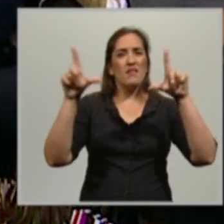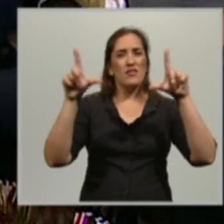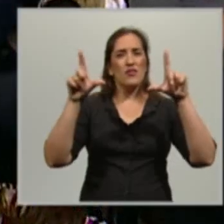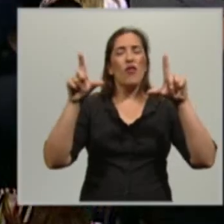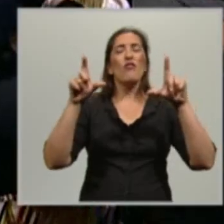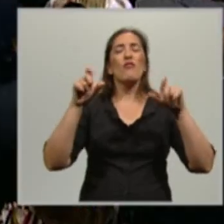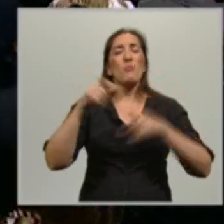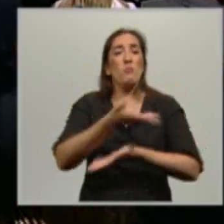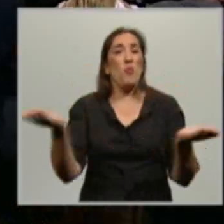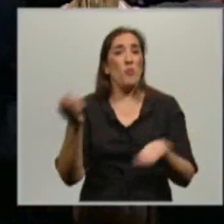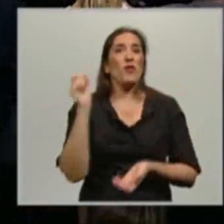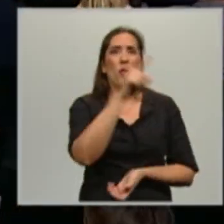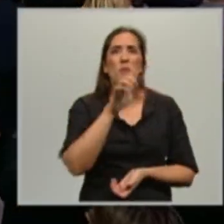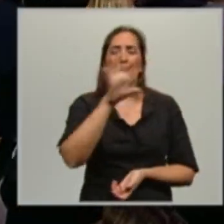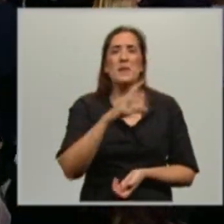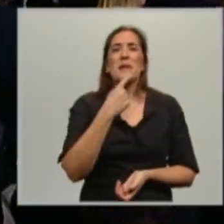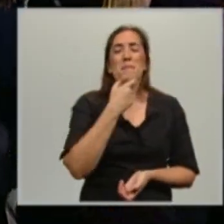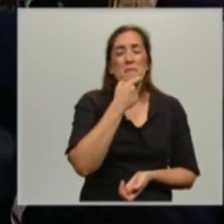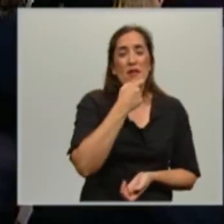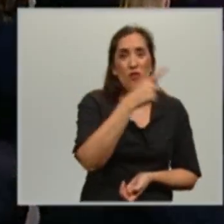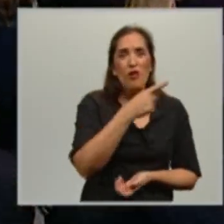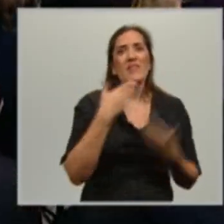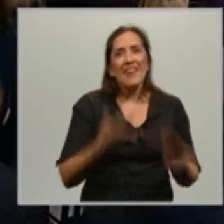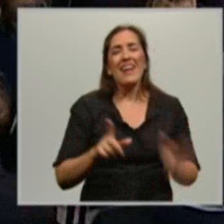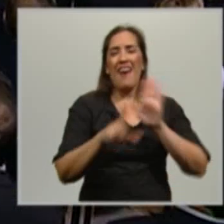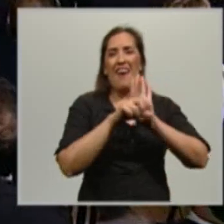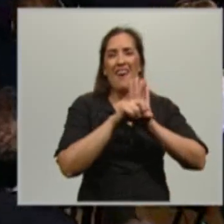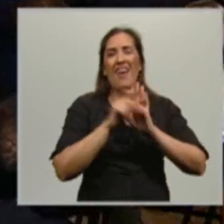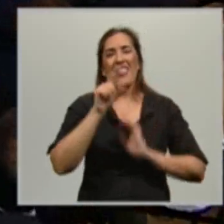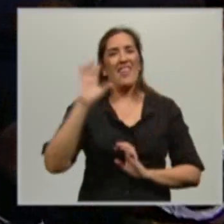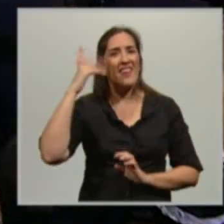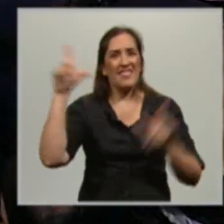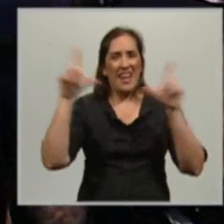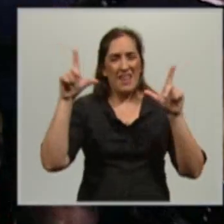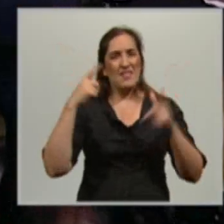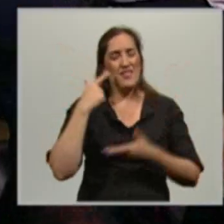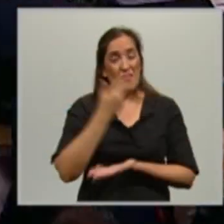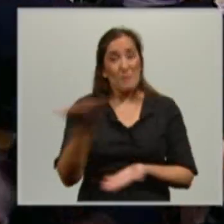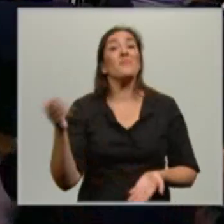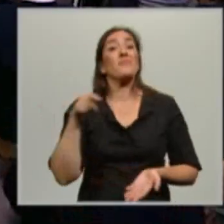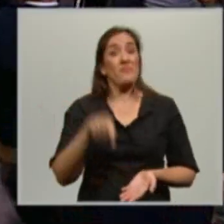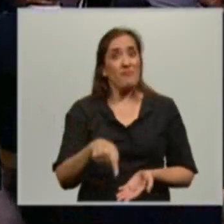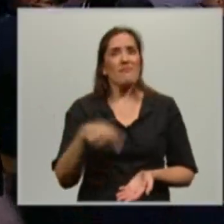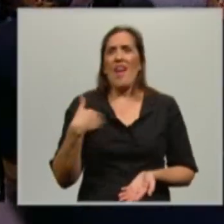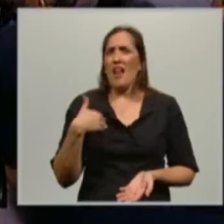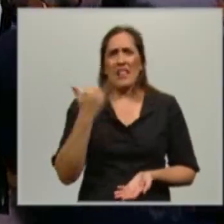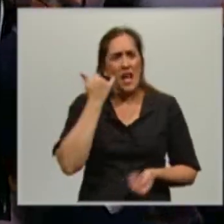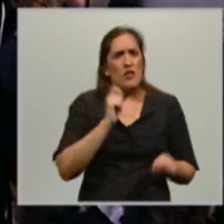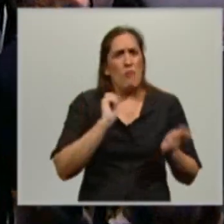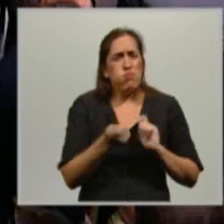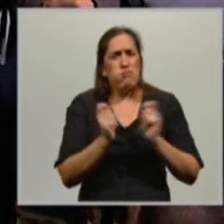de Mendoza como aplicación de nuestra maravillosa ley de medios audiovisuales. Bueno, esta Argentina que ha cambiado